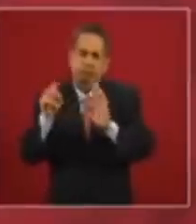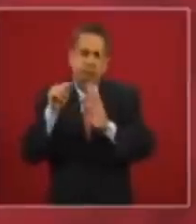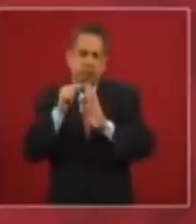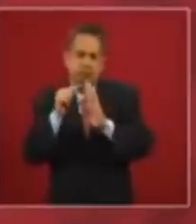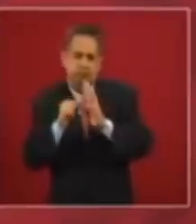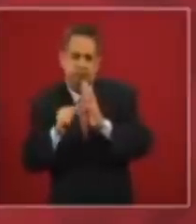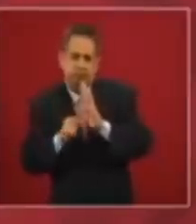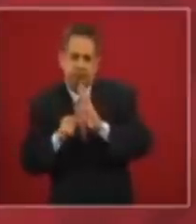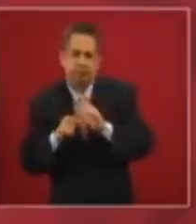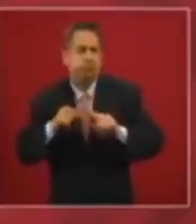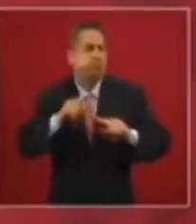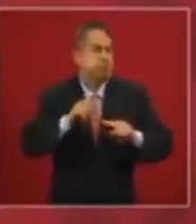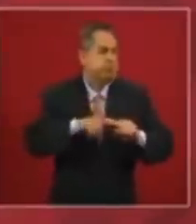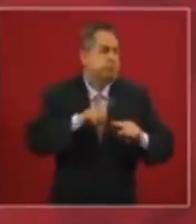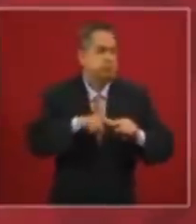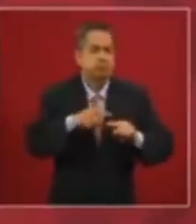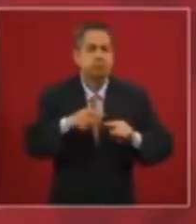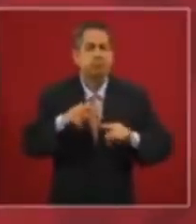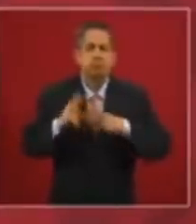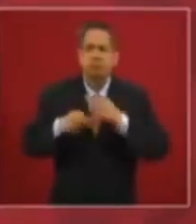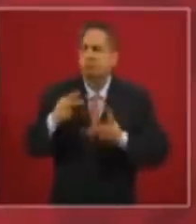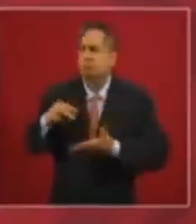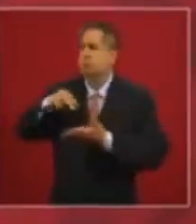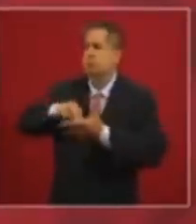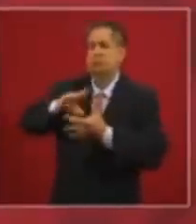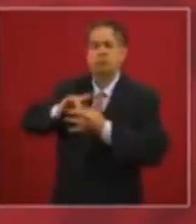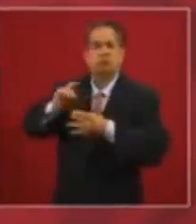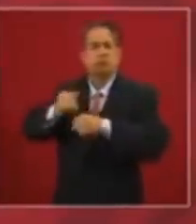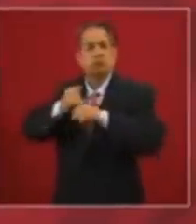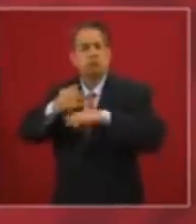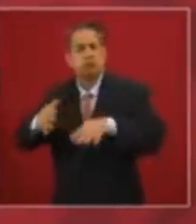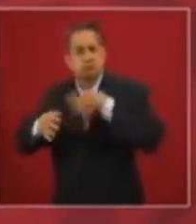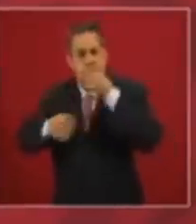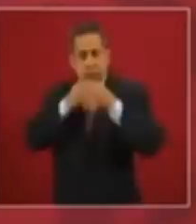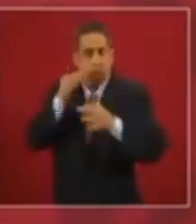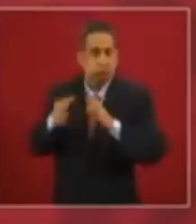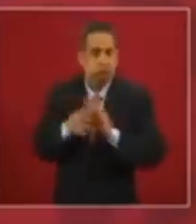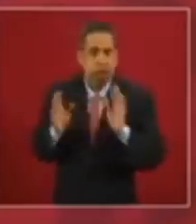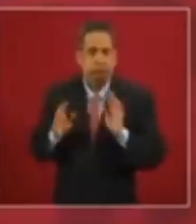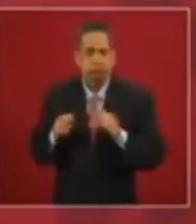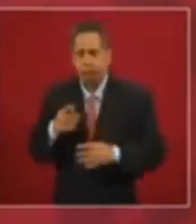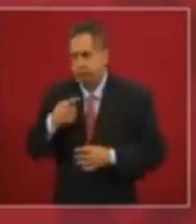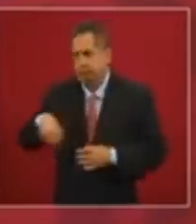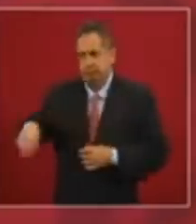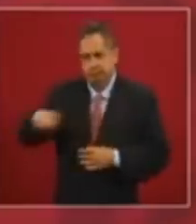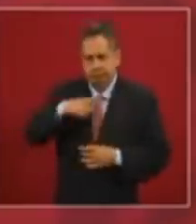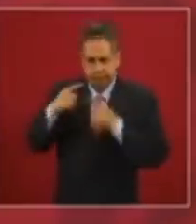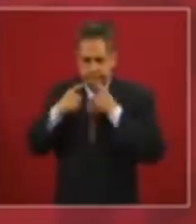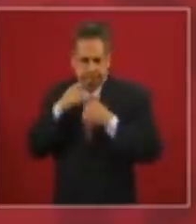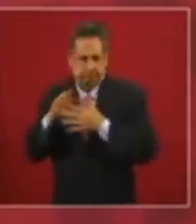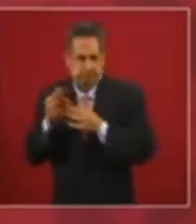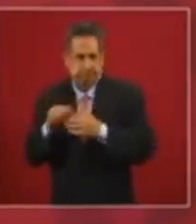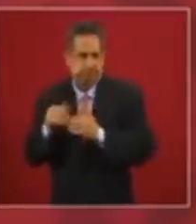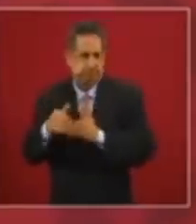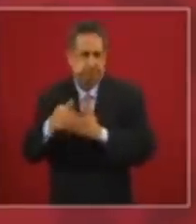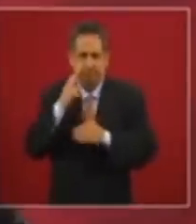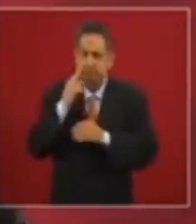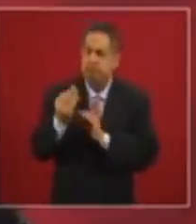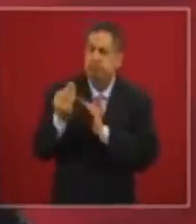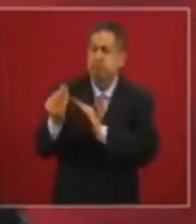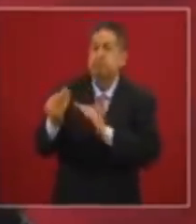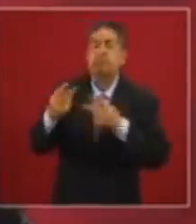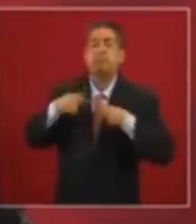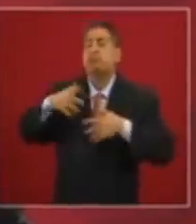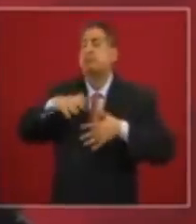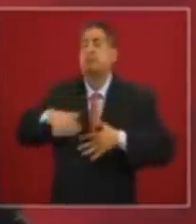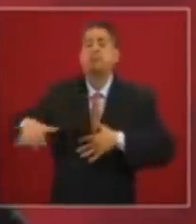quiénes participarían en presentar este informe al